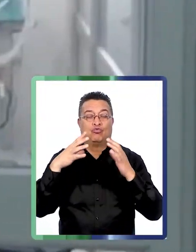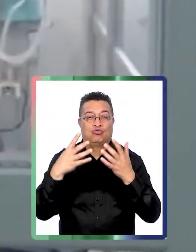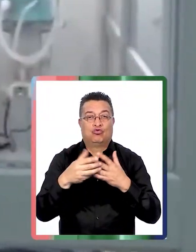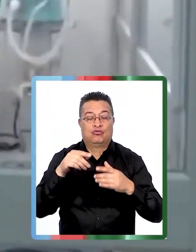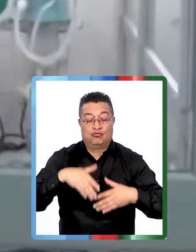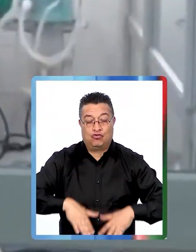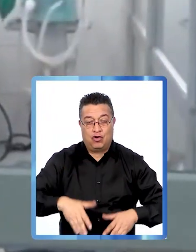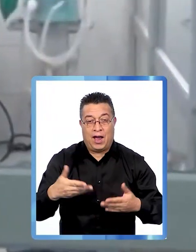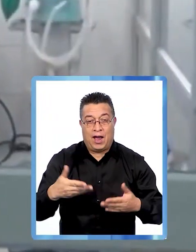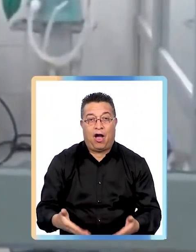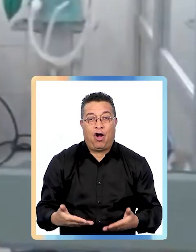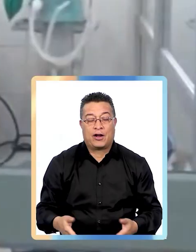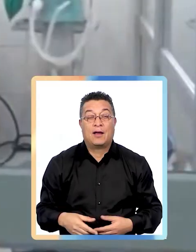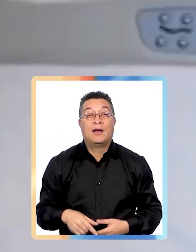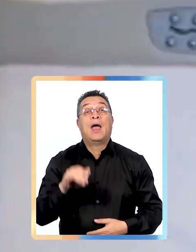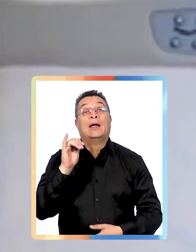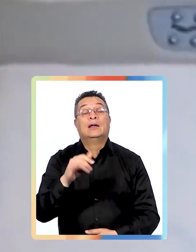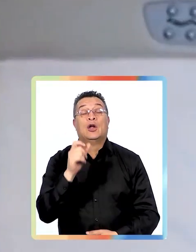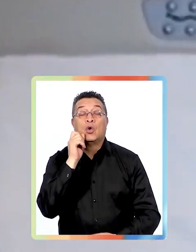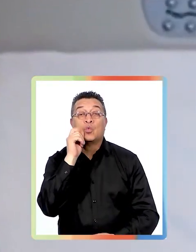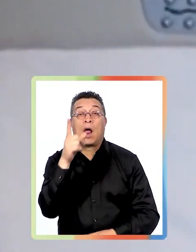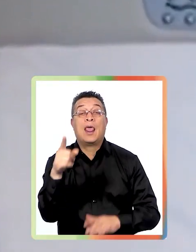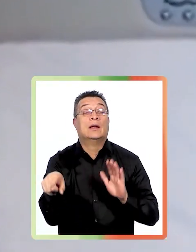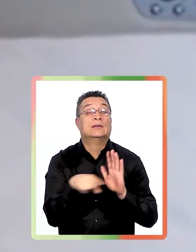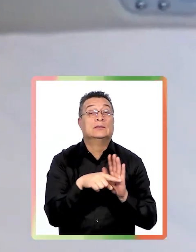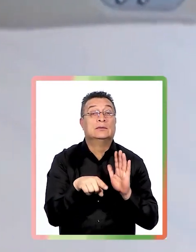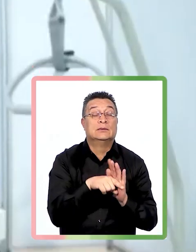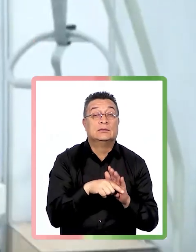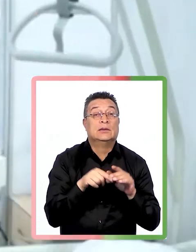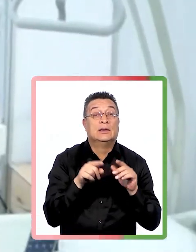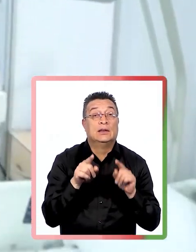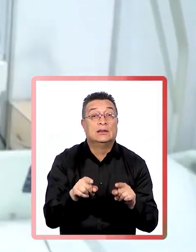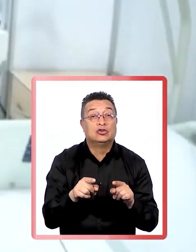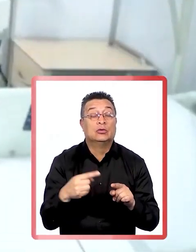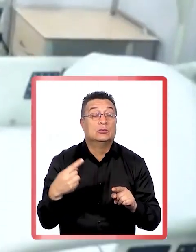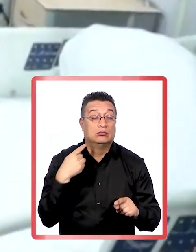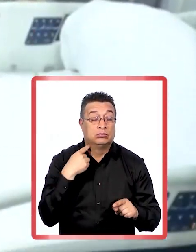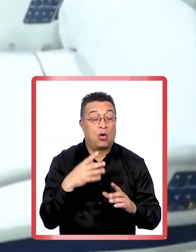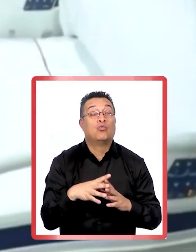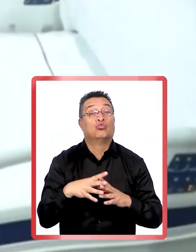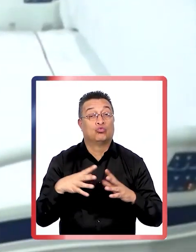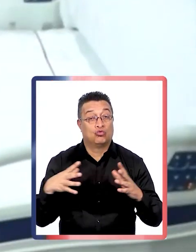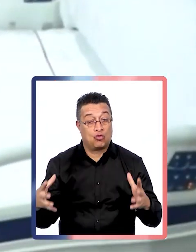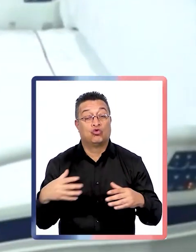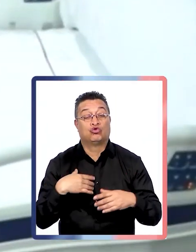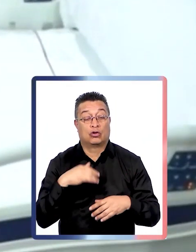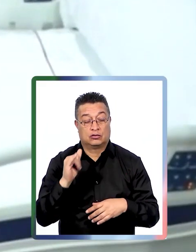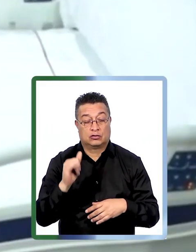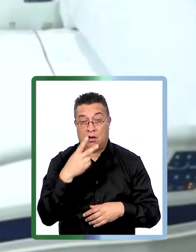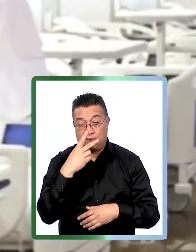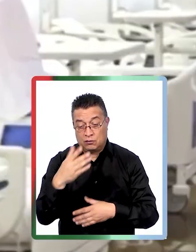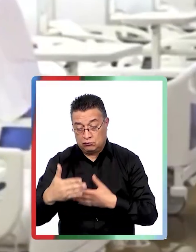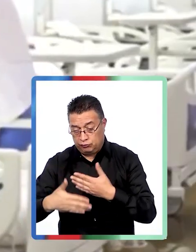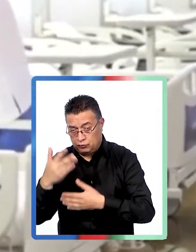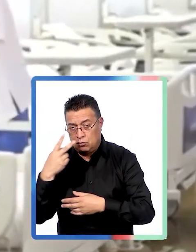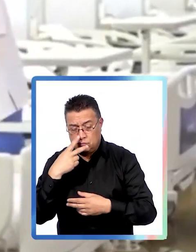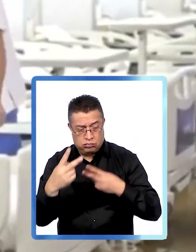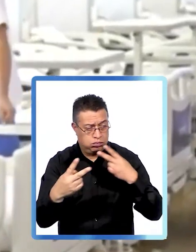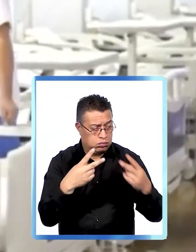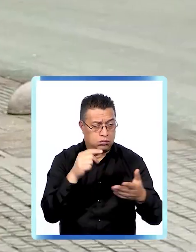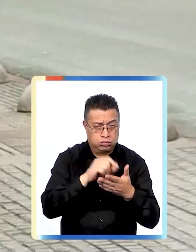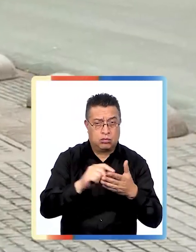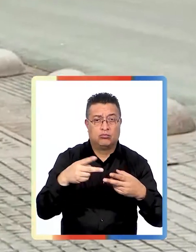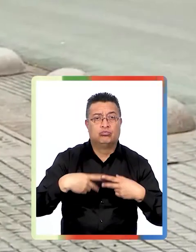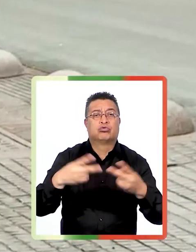actualidad. ¿Qué consecuencias, te preguntabas tú, tiene esto? Son tremendas. Yo he escrito en la prensa algo